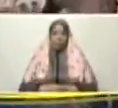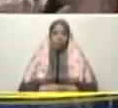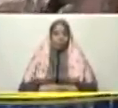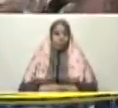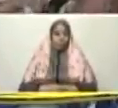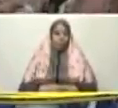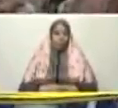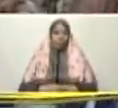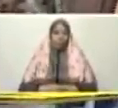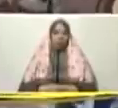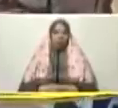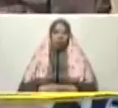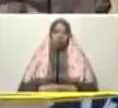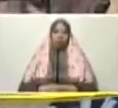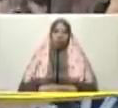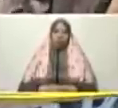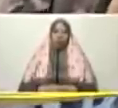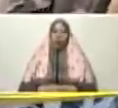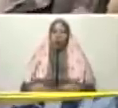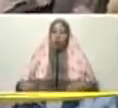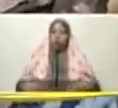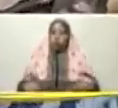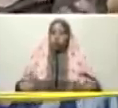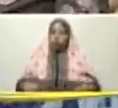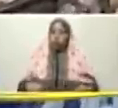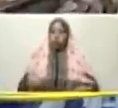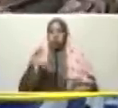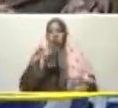para motivar entusiasmar